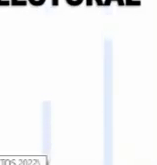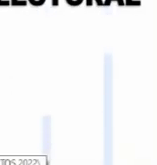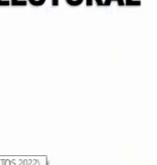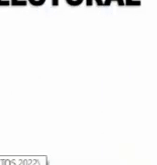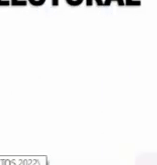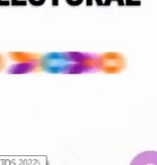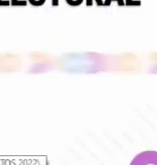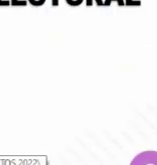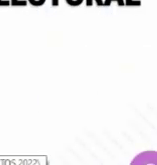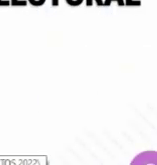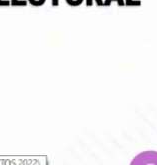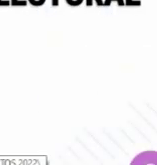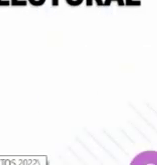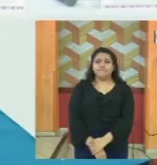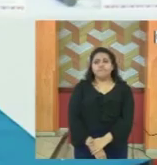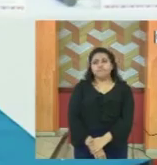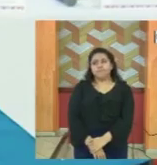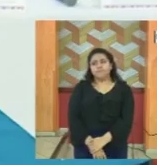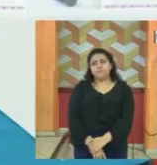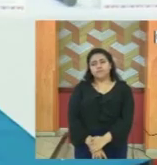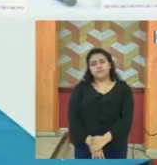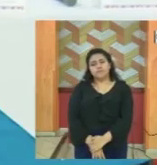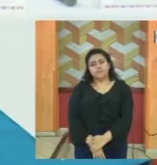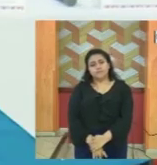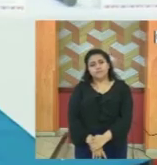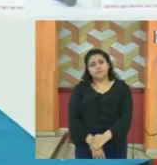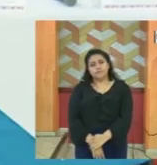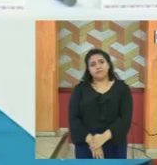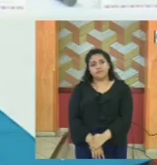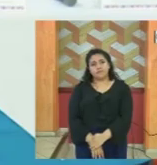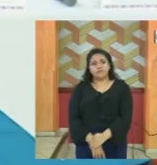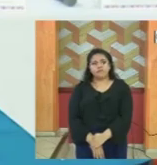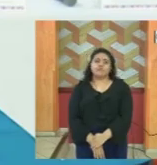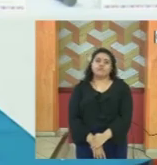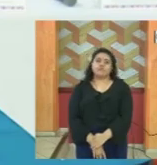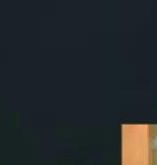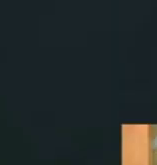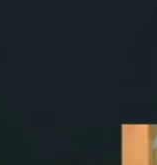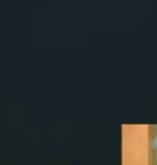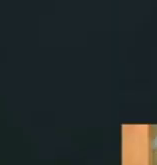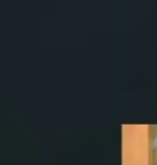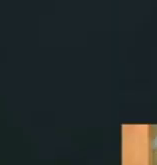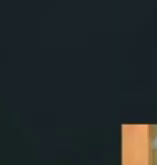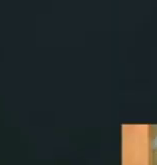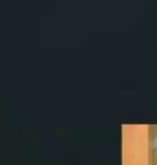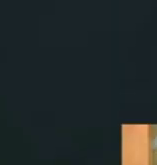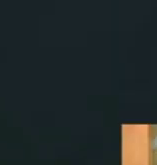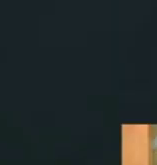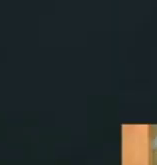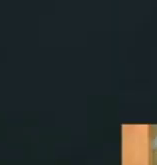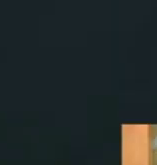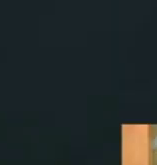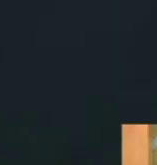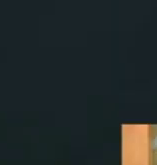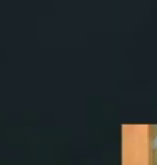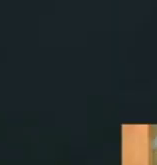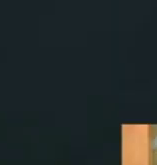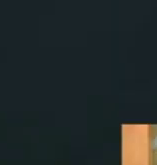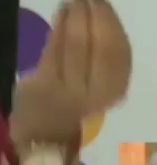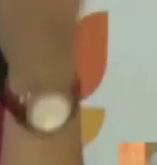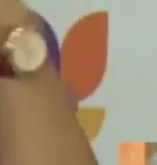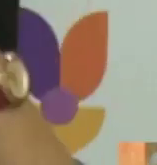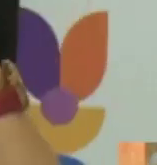El Tribunal Electoral del Poder Judicial de la Federación desarrolló este 8 de mayo en Tlaxcala el Foro para la Difusión de los Derechos Político-Electorales de las Personas